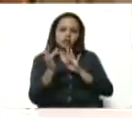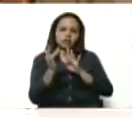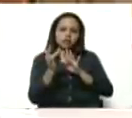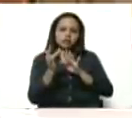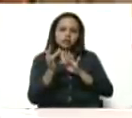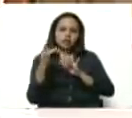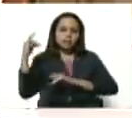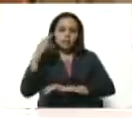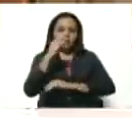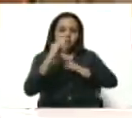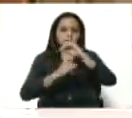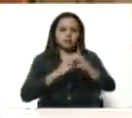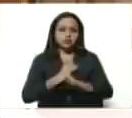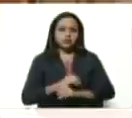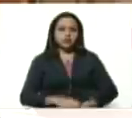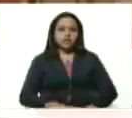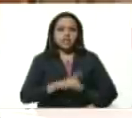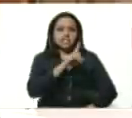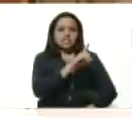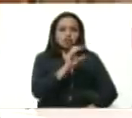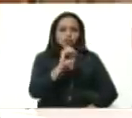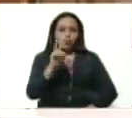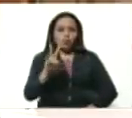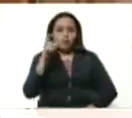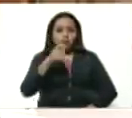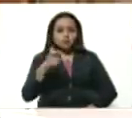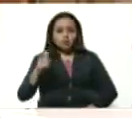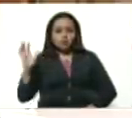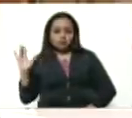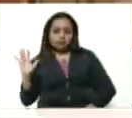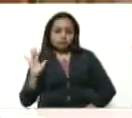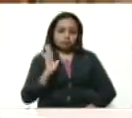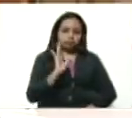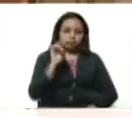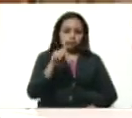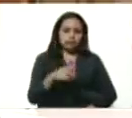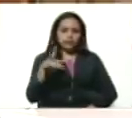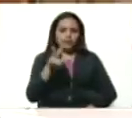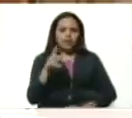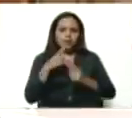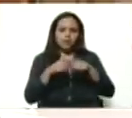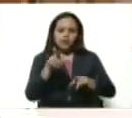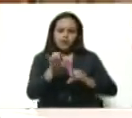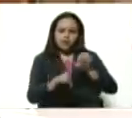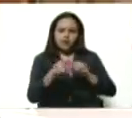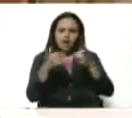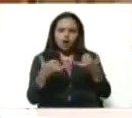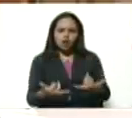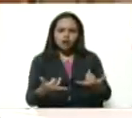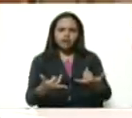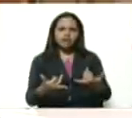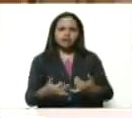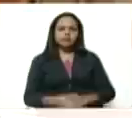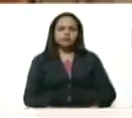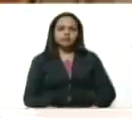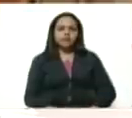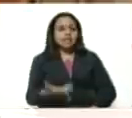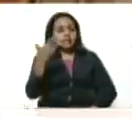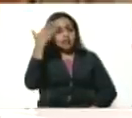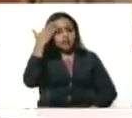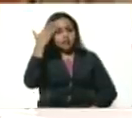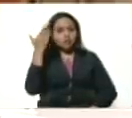son 102 casos importados pero cuando revisamos los casos activos de venezuela sabemos